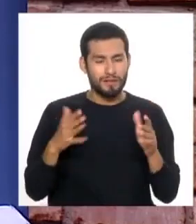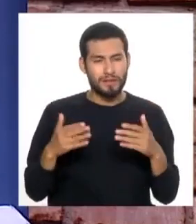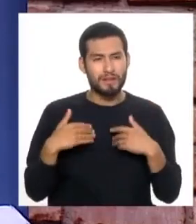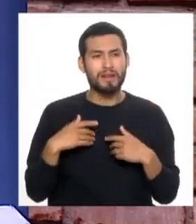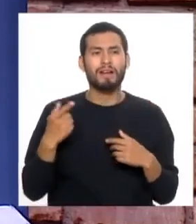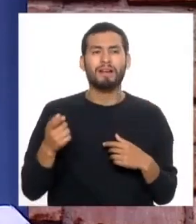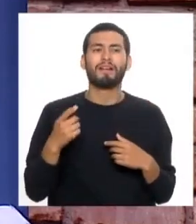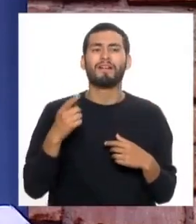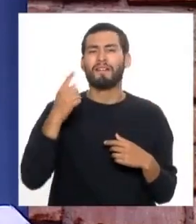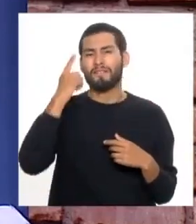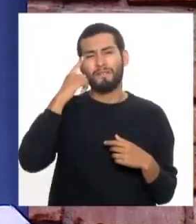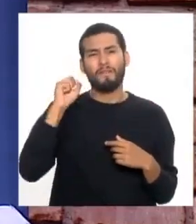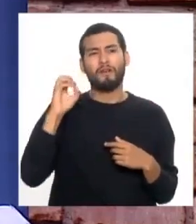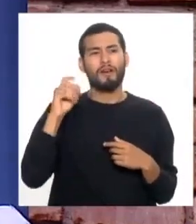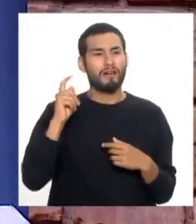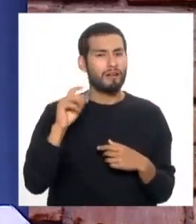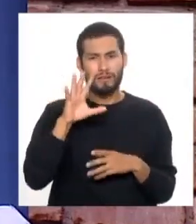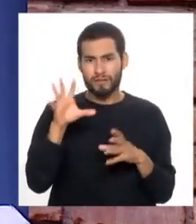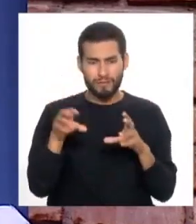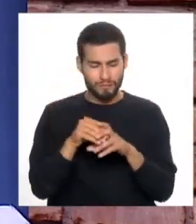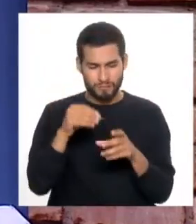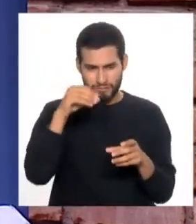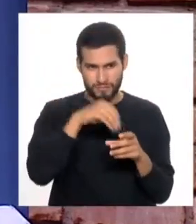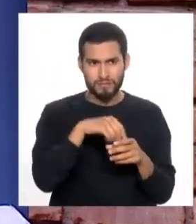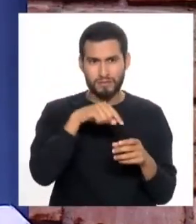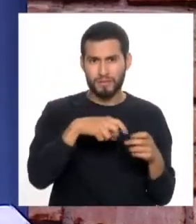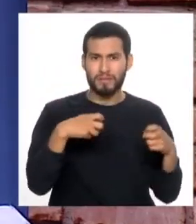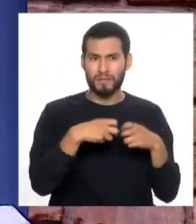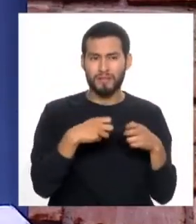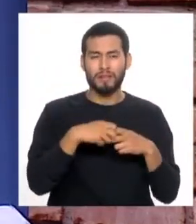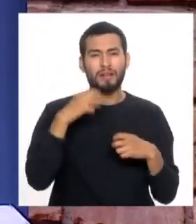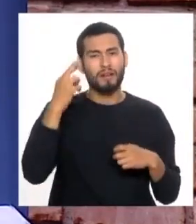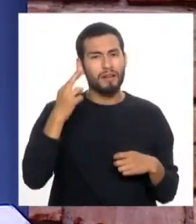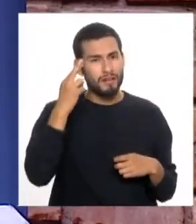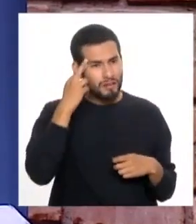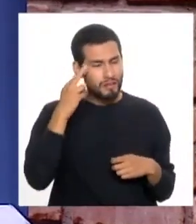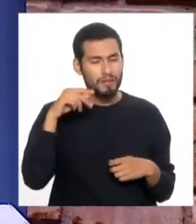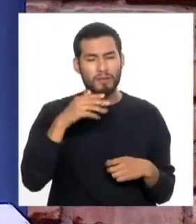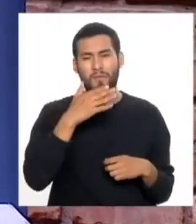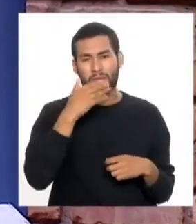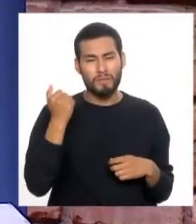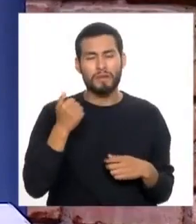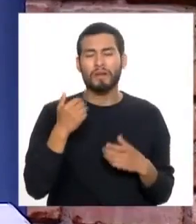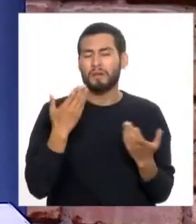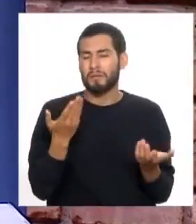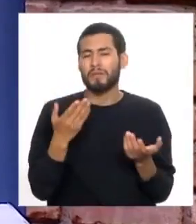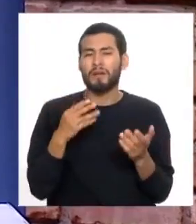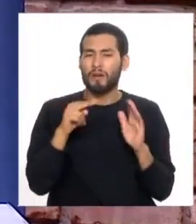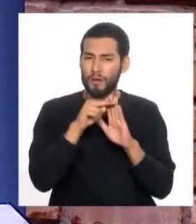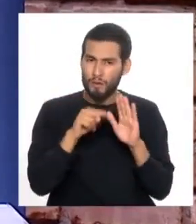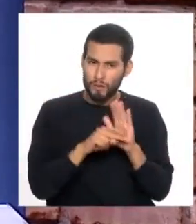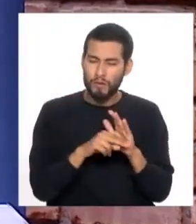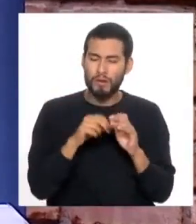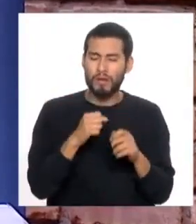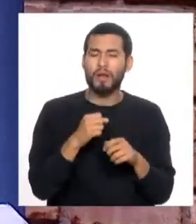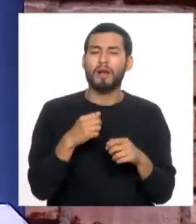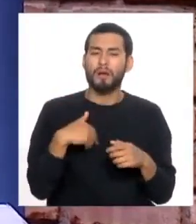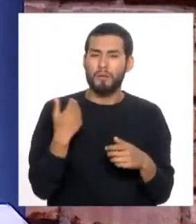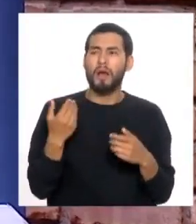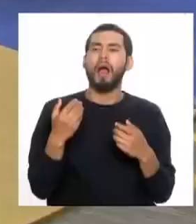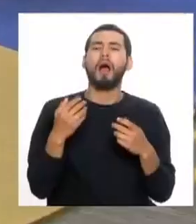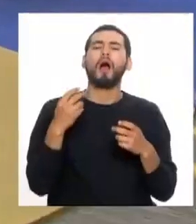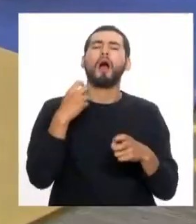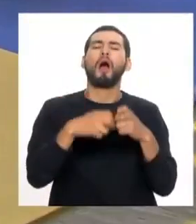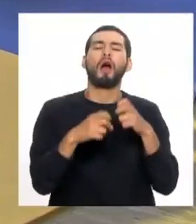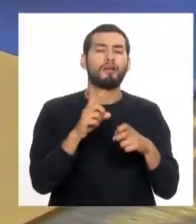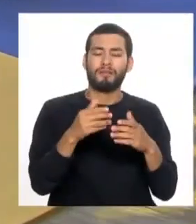Uy, el SOAT no lo tengo. Todo ya está digitalizado y es por eso que es mejor cumplir con las normas para evitar problemas